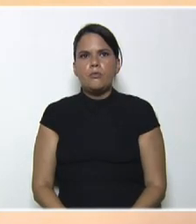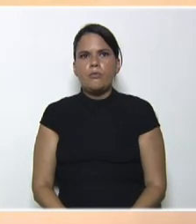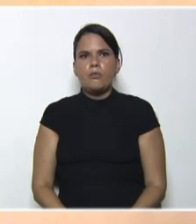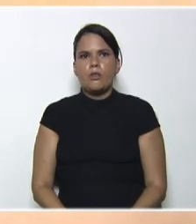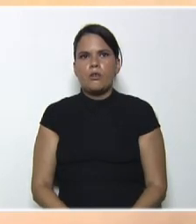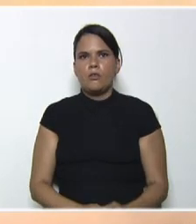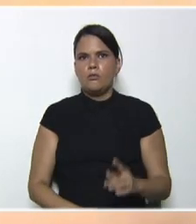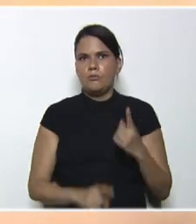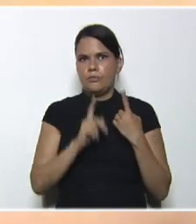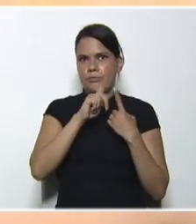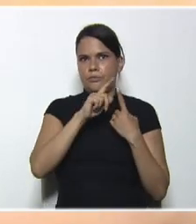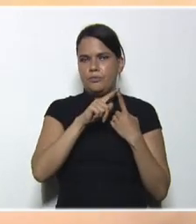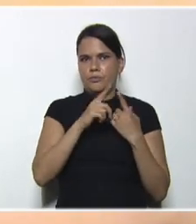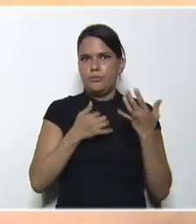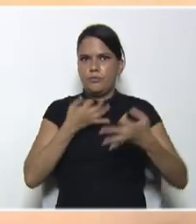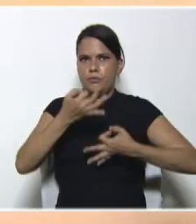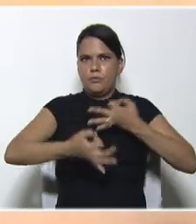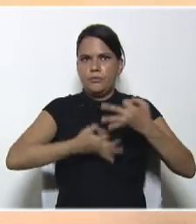explicación